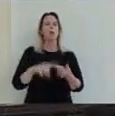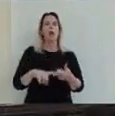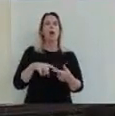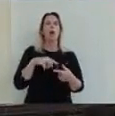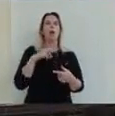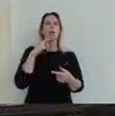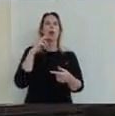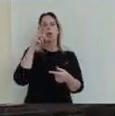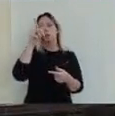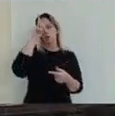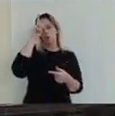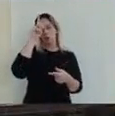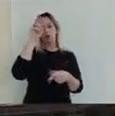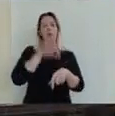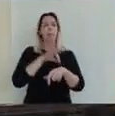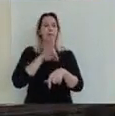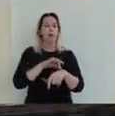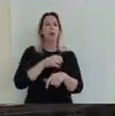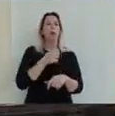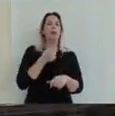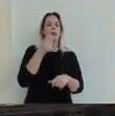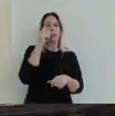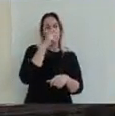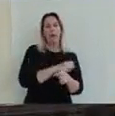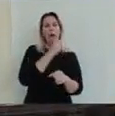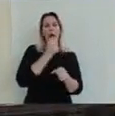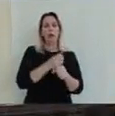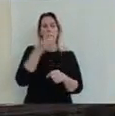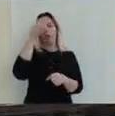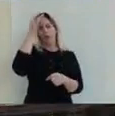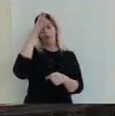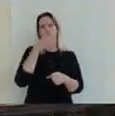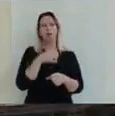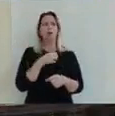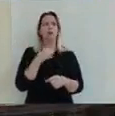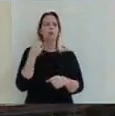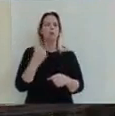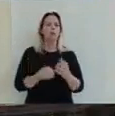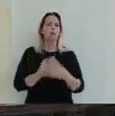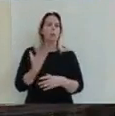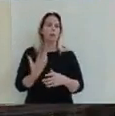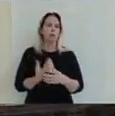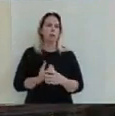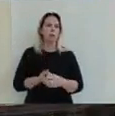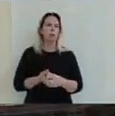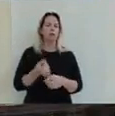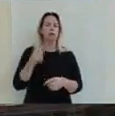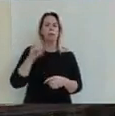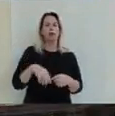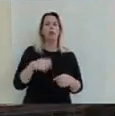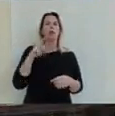12 en todos los CAPS, los 11 CAPS, y el CAPS 2 inclusive tiene laboratorio de análisis clínico. Eso por un